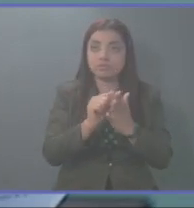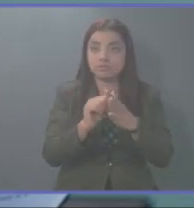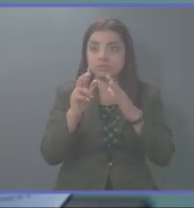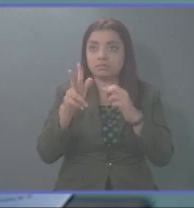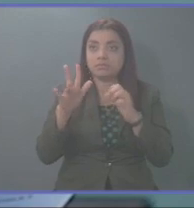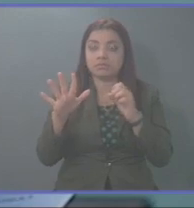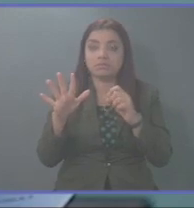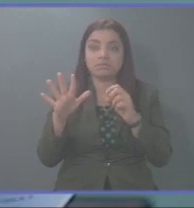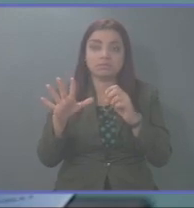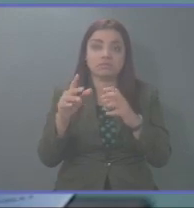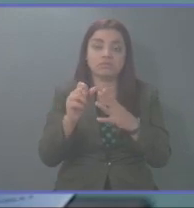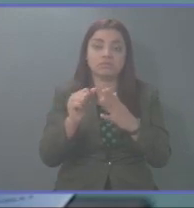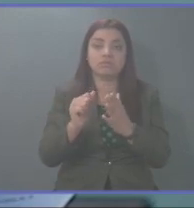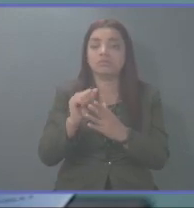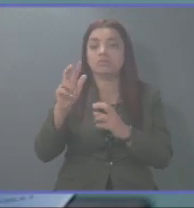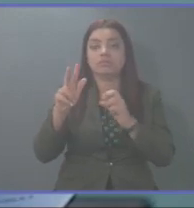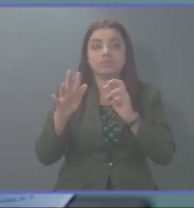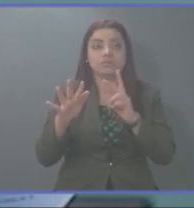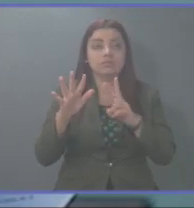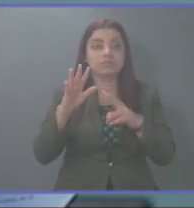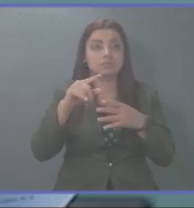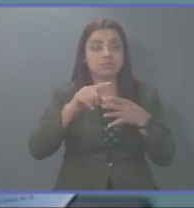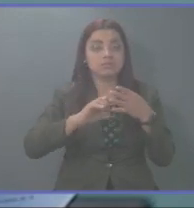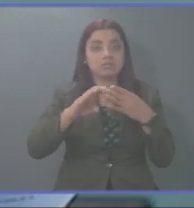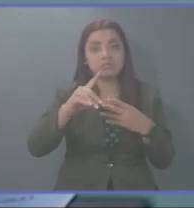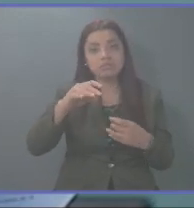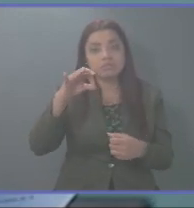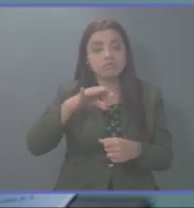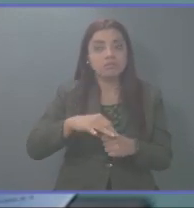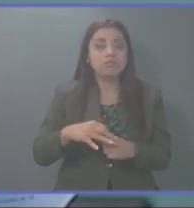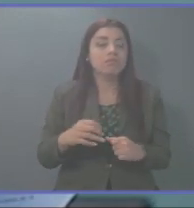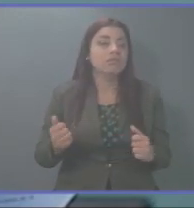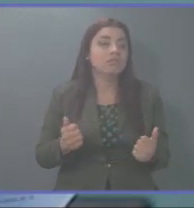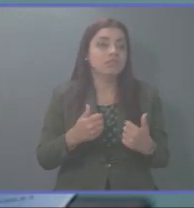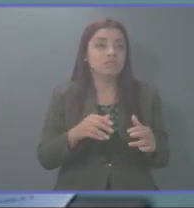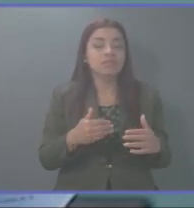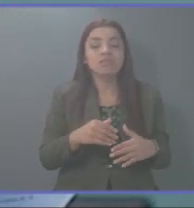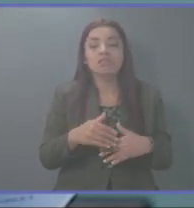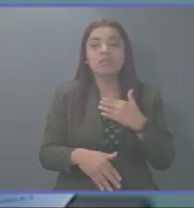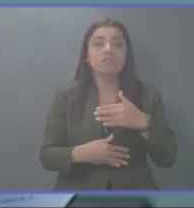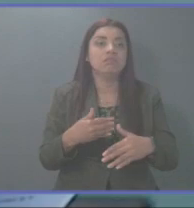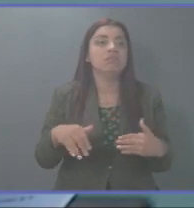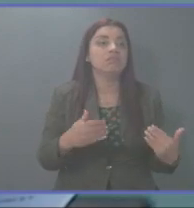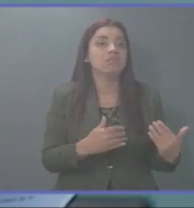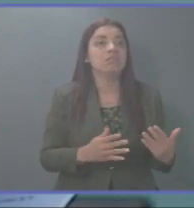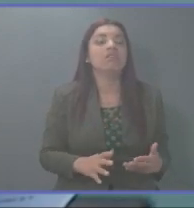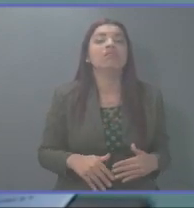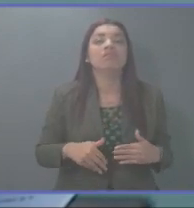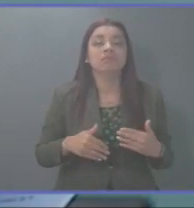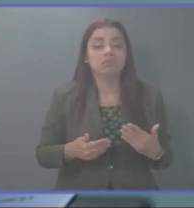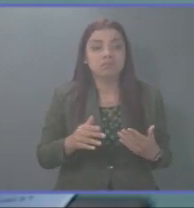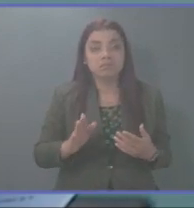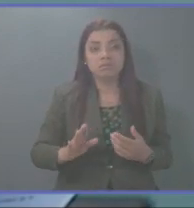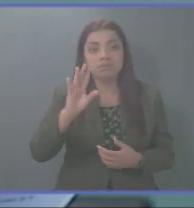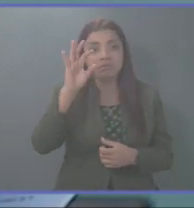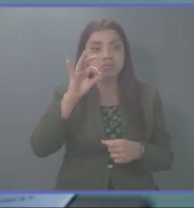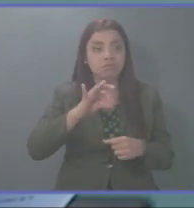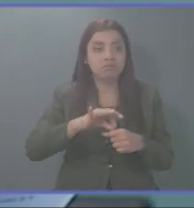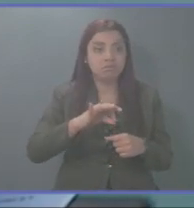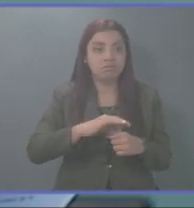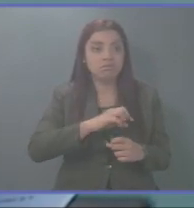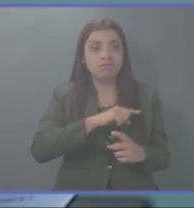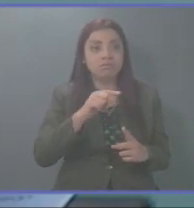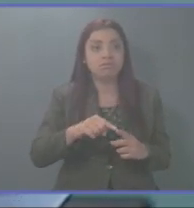y 37 del Código Electoral, excepto en la conformación de los padrones parciales, que para voto desde el exterior serán de